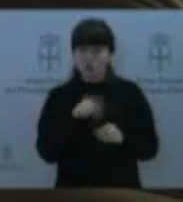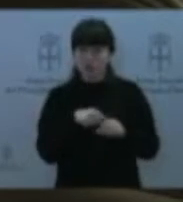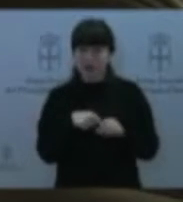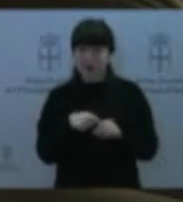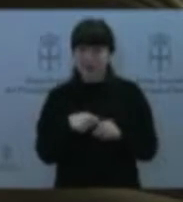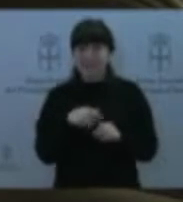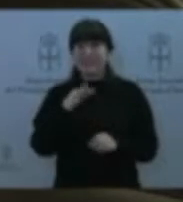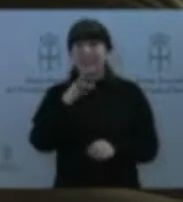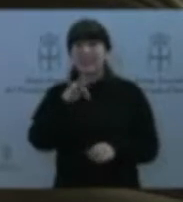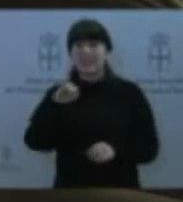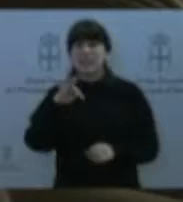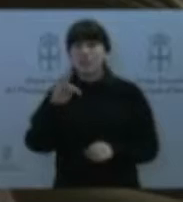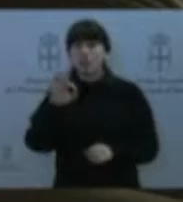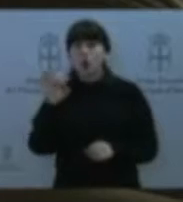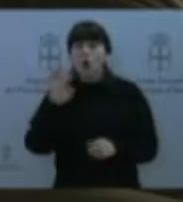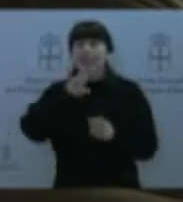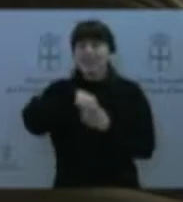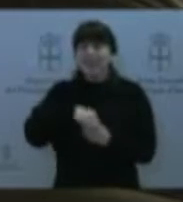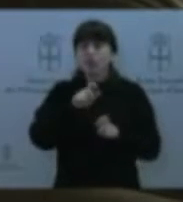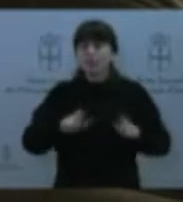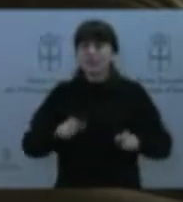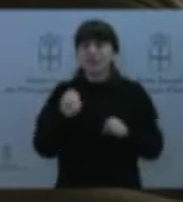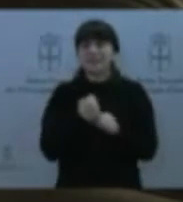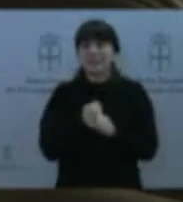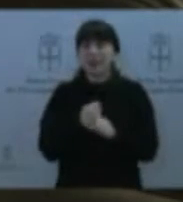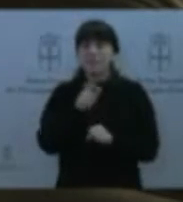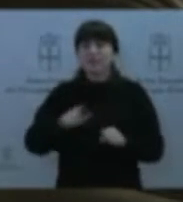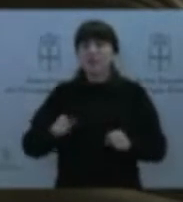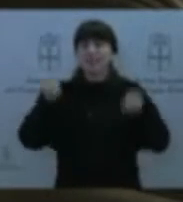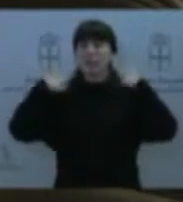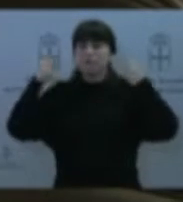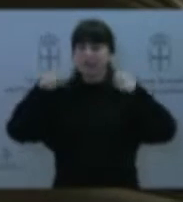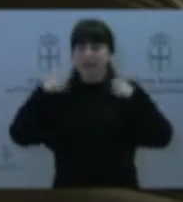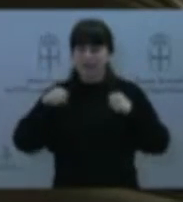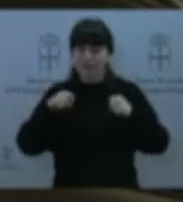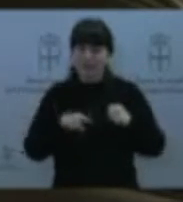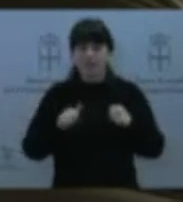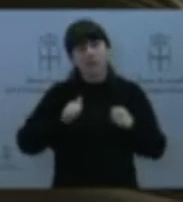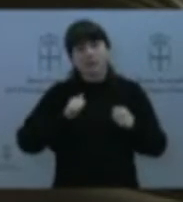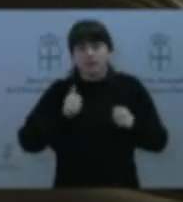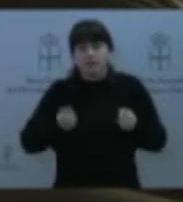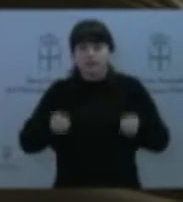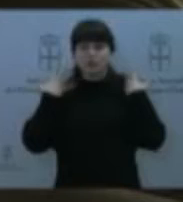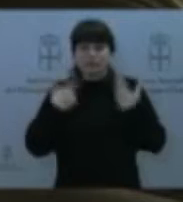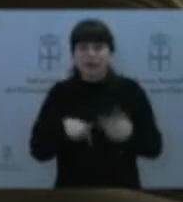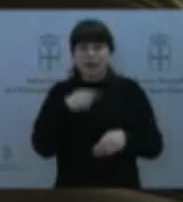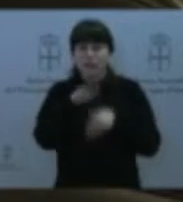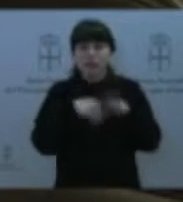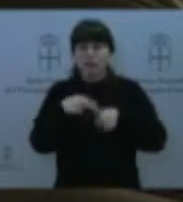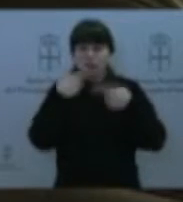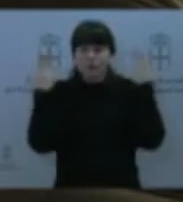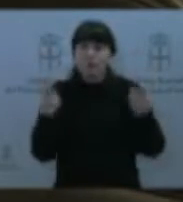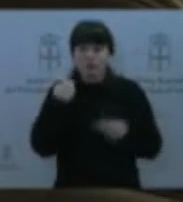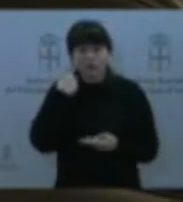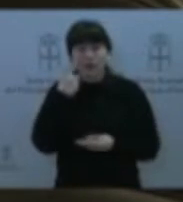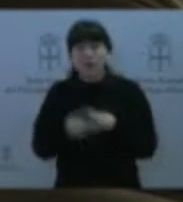realizando funciones estructurales que se hurtaron de esta convocatoria pública. Ahora van a tener ustedes que improvisar para cubrir esas plazas. En